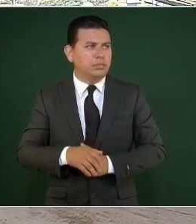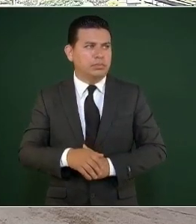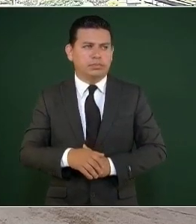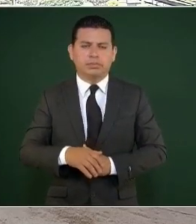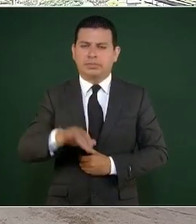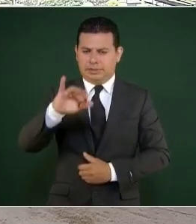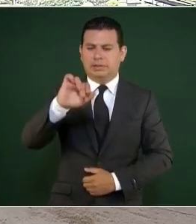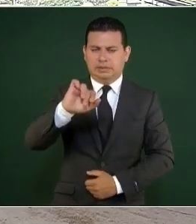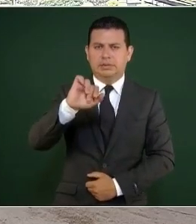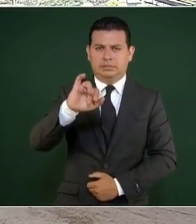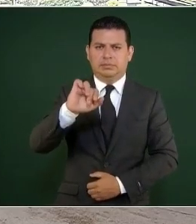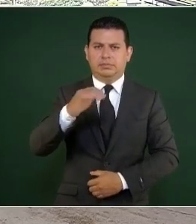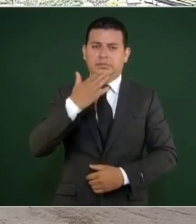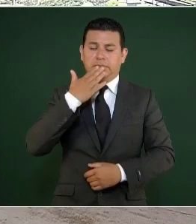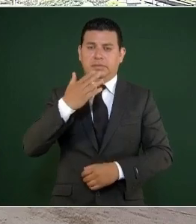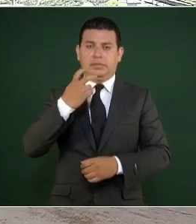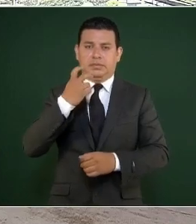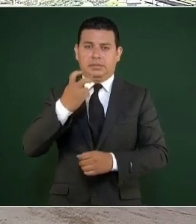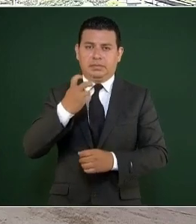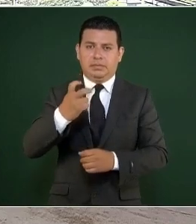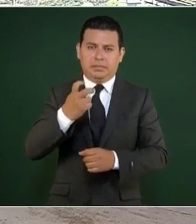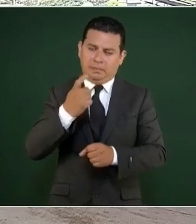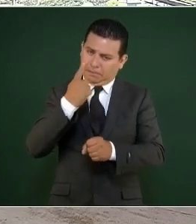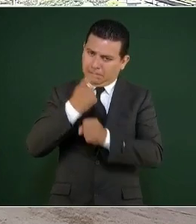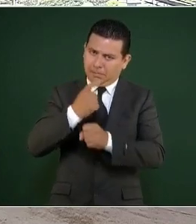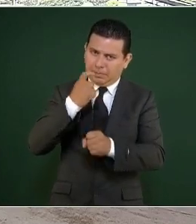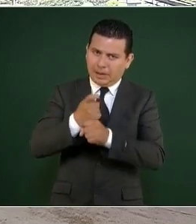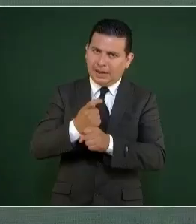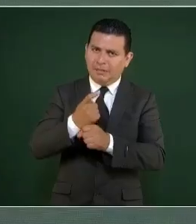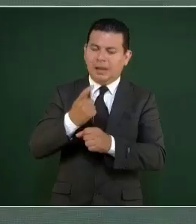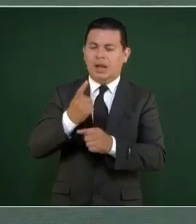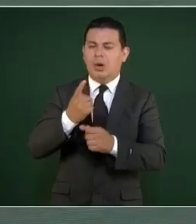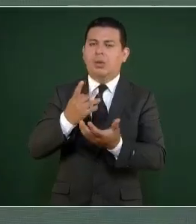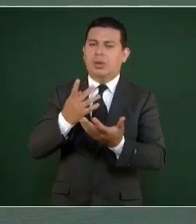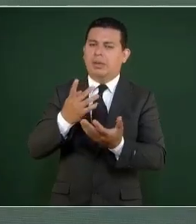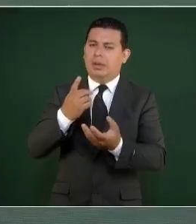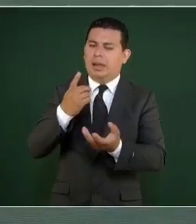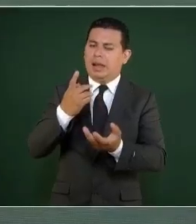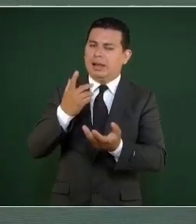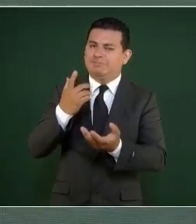Es que primero tenemos que resolver